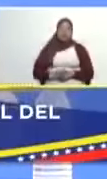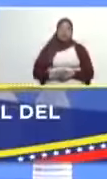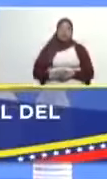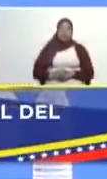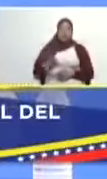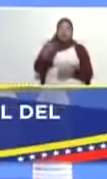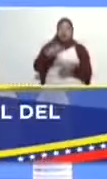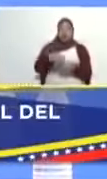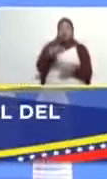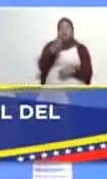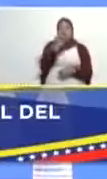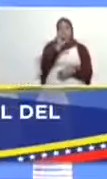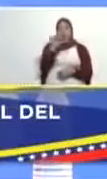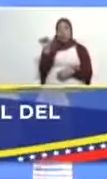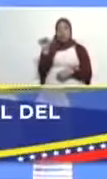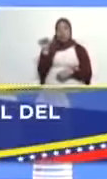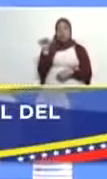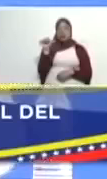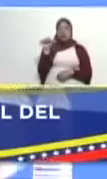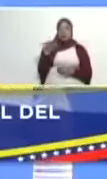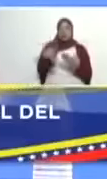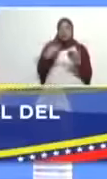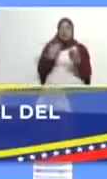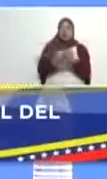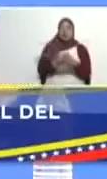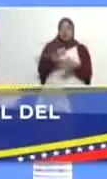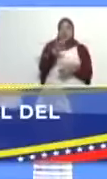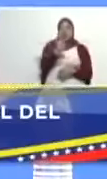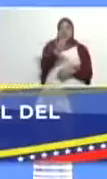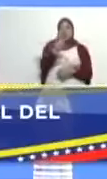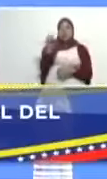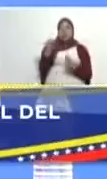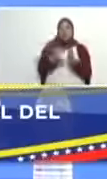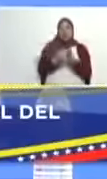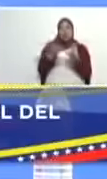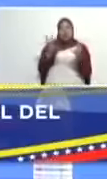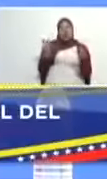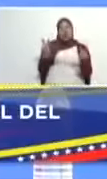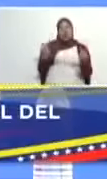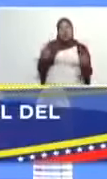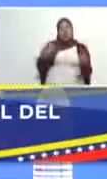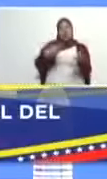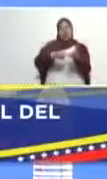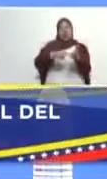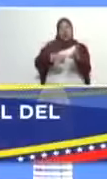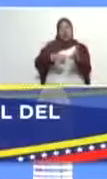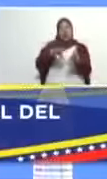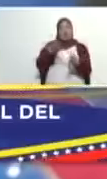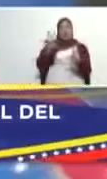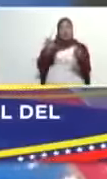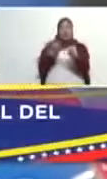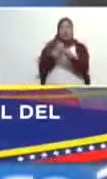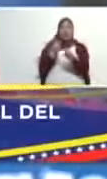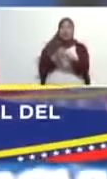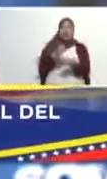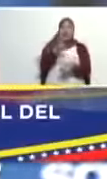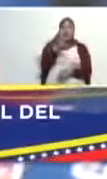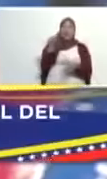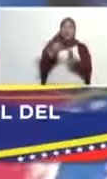dentro de 2 semanas vamos a entregar 50.000 nuevos créditos de Credit Mujer para